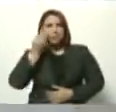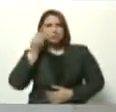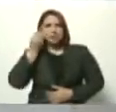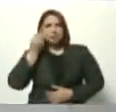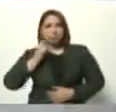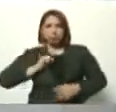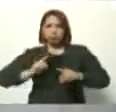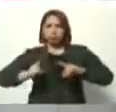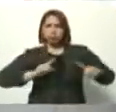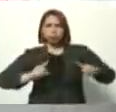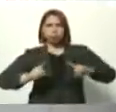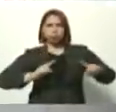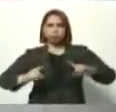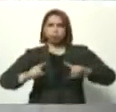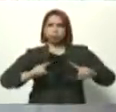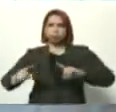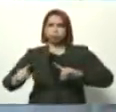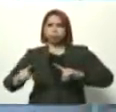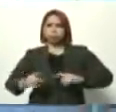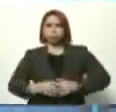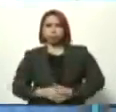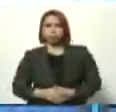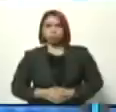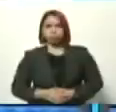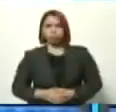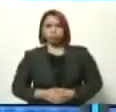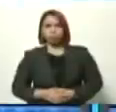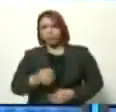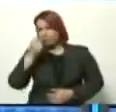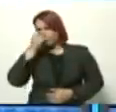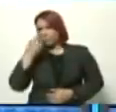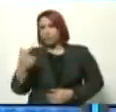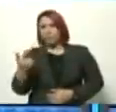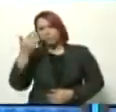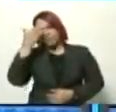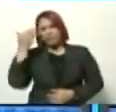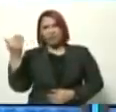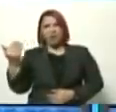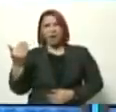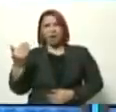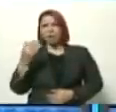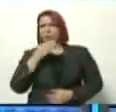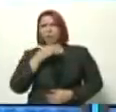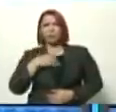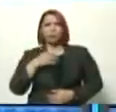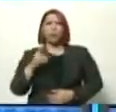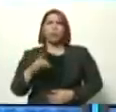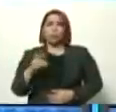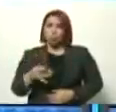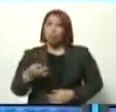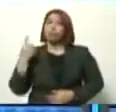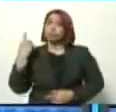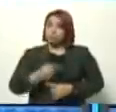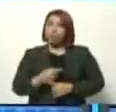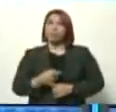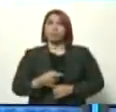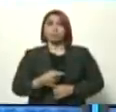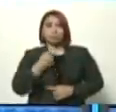eficiencia, a dejar de lado la indolencia, que la ha habido, compañeros, la ha habido, hay que decirlo